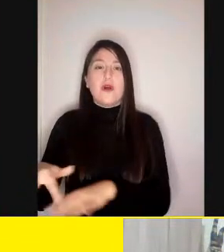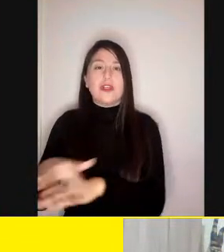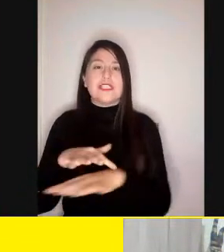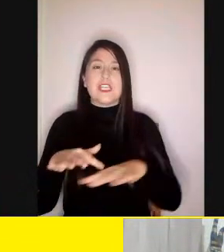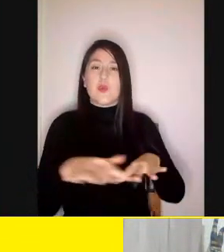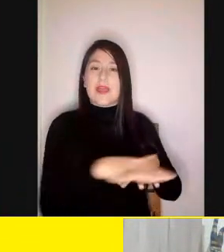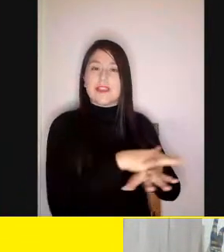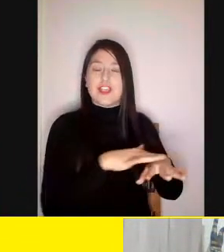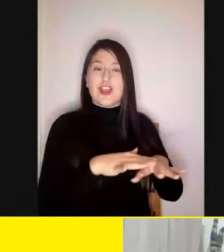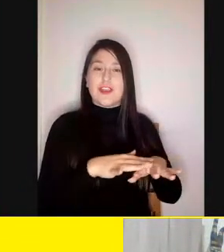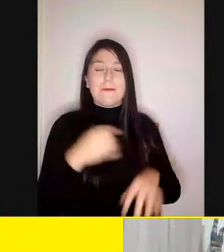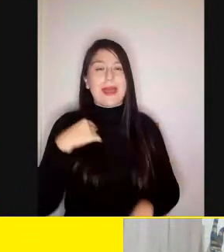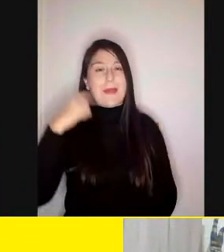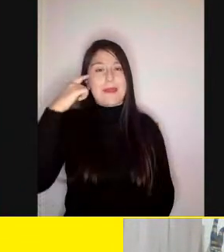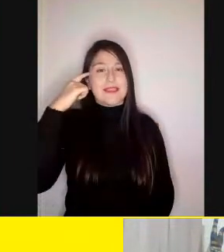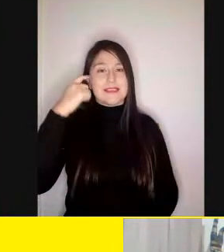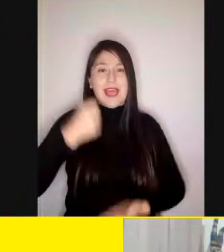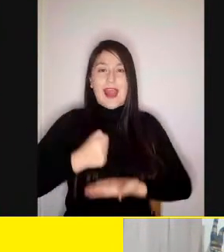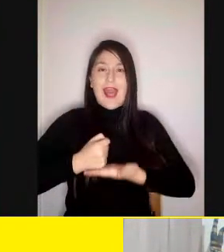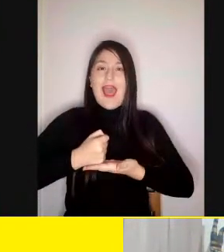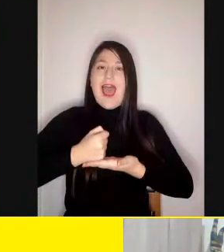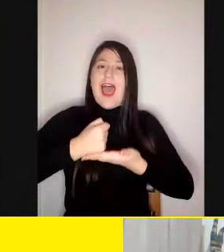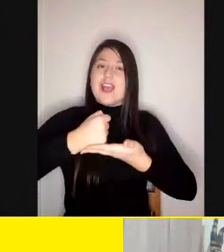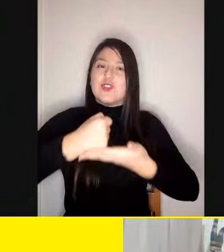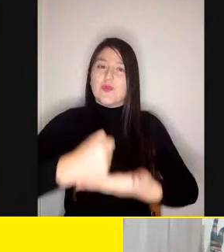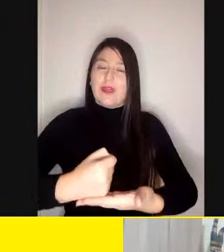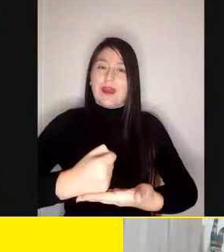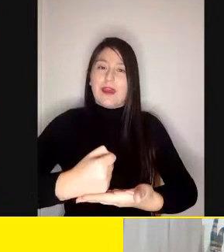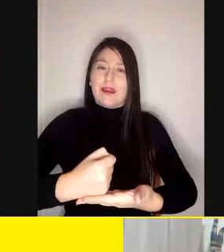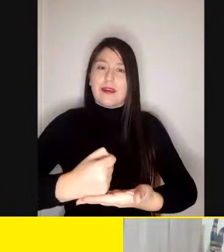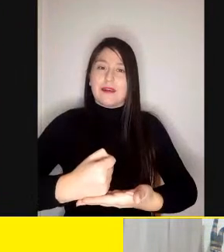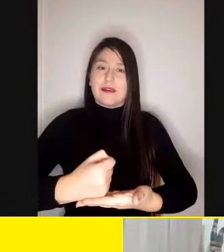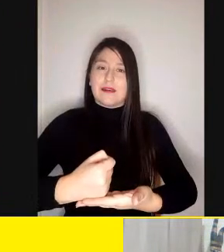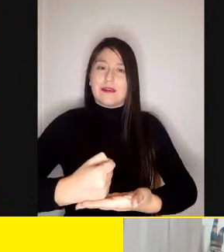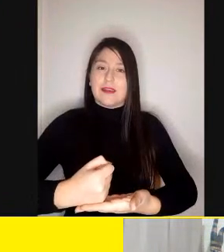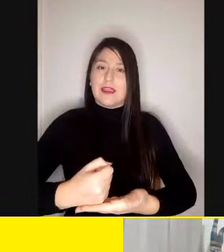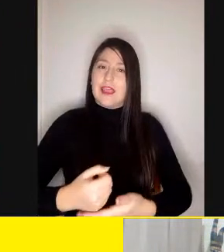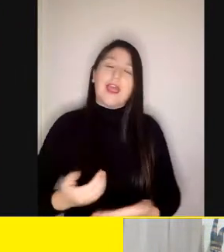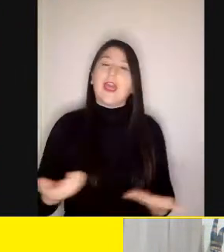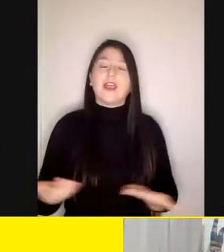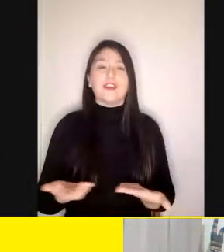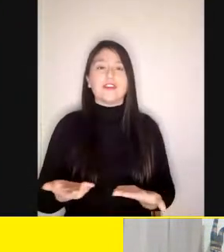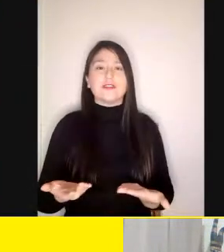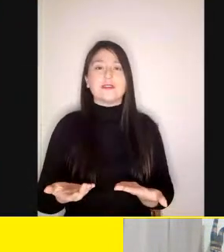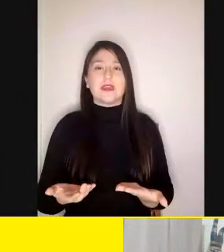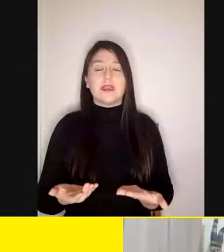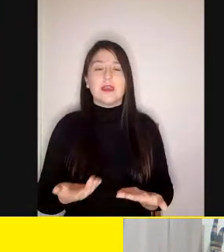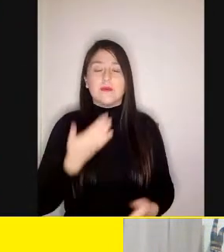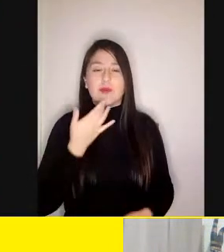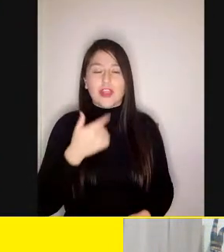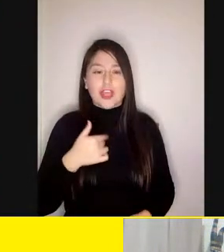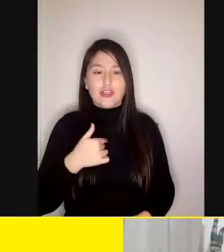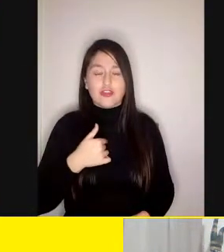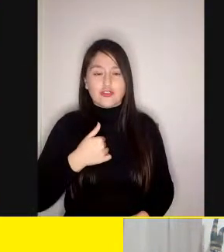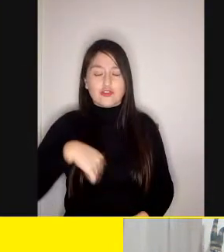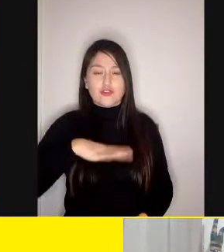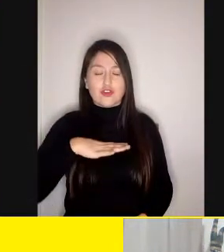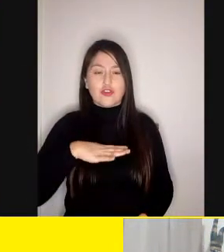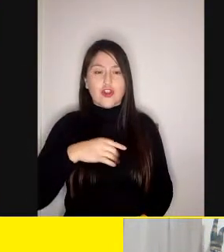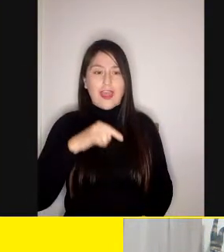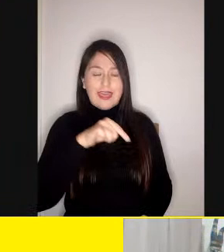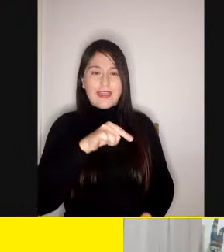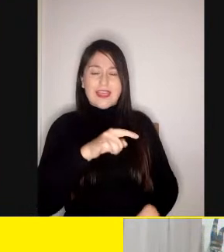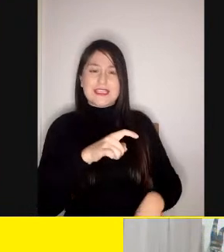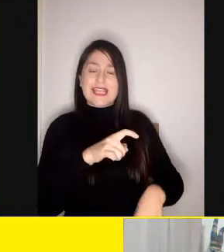ese gesto que además tiene que ver con quiénes éramos nosotros en esa época y por qué estábamos donde estábamos. Yo por lo menos nunca me he